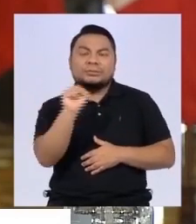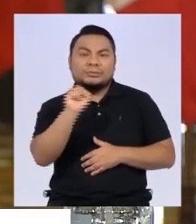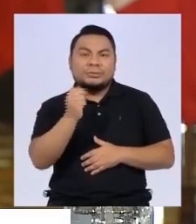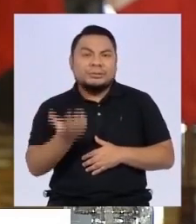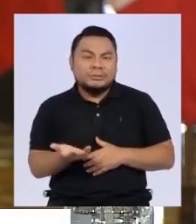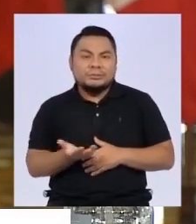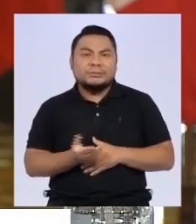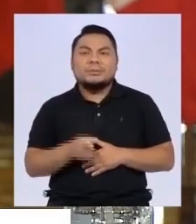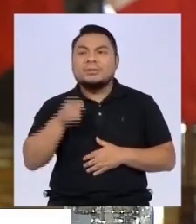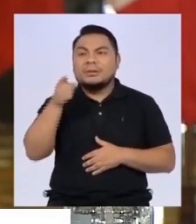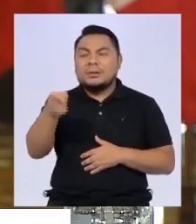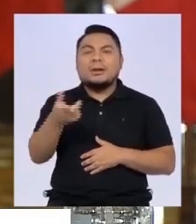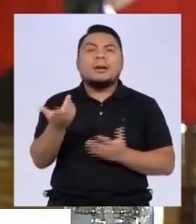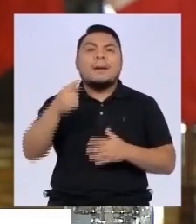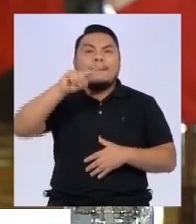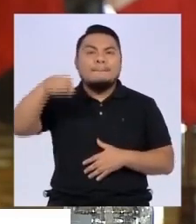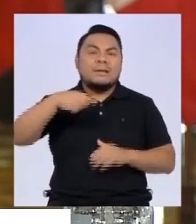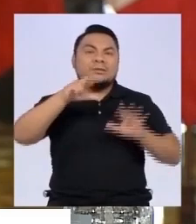soles a los